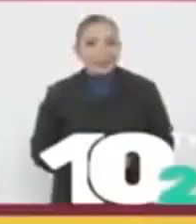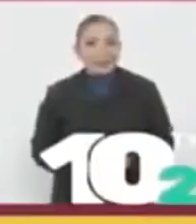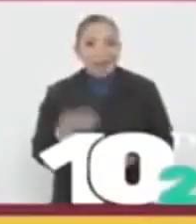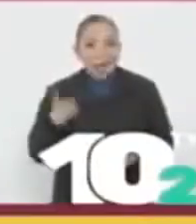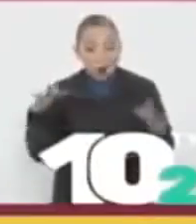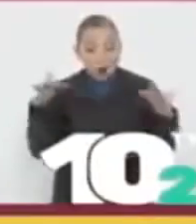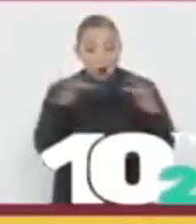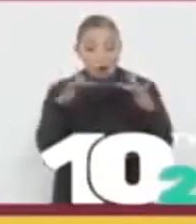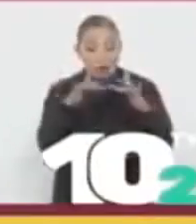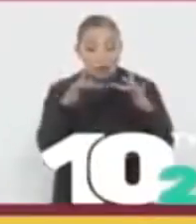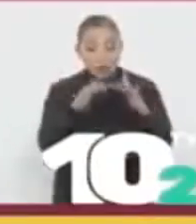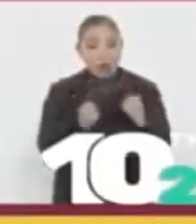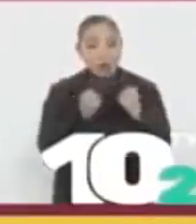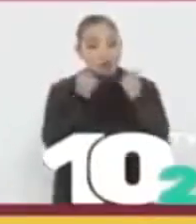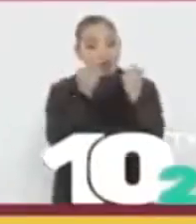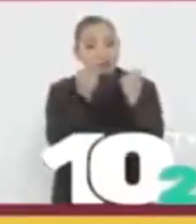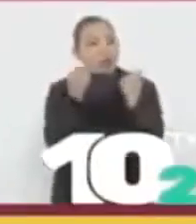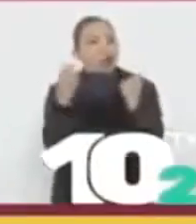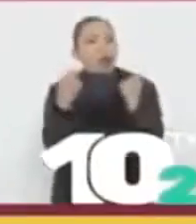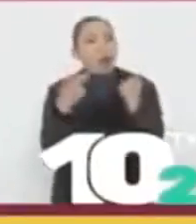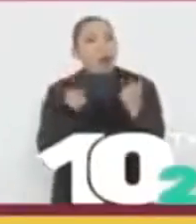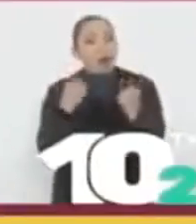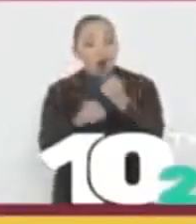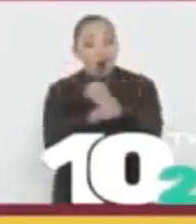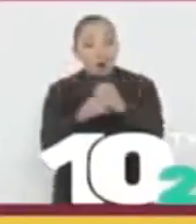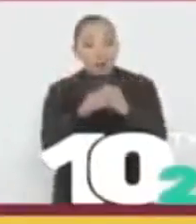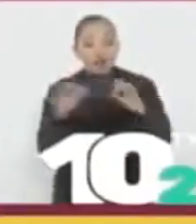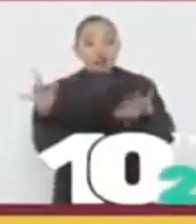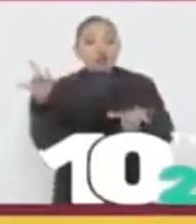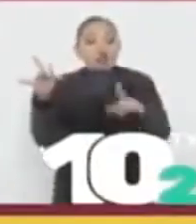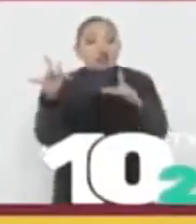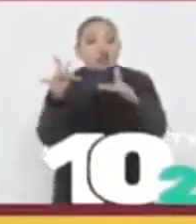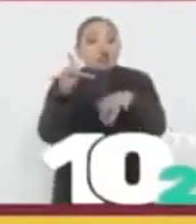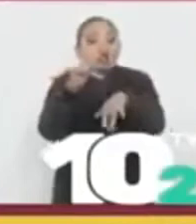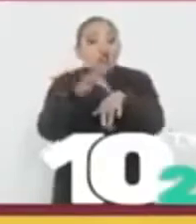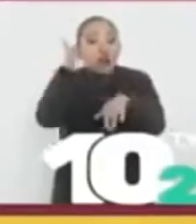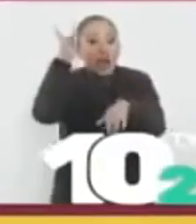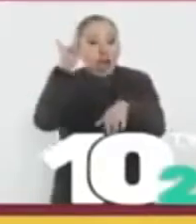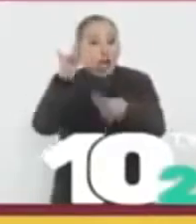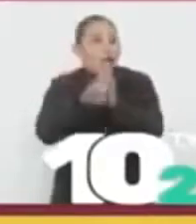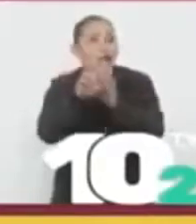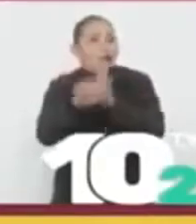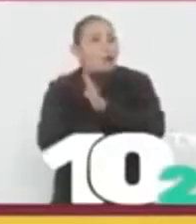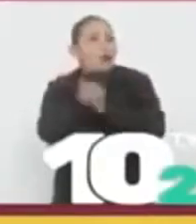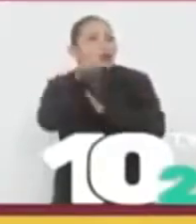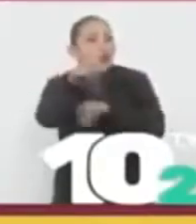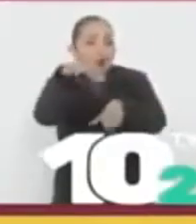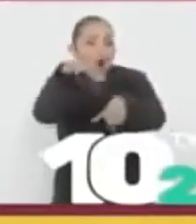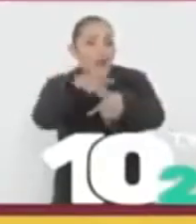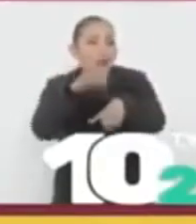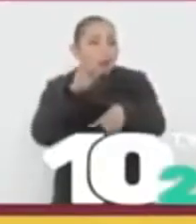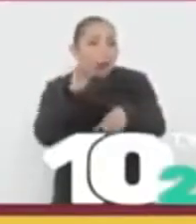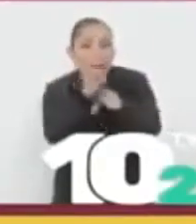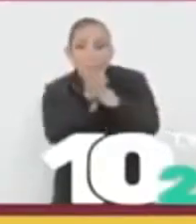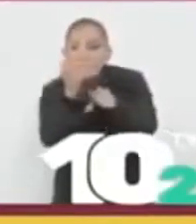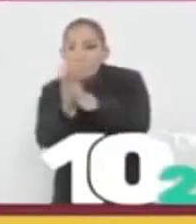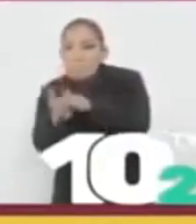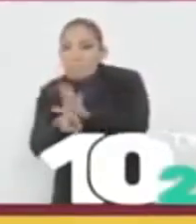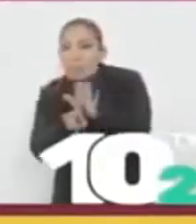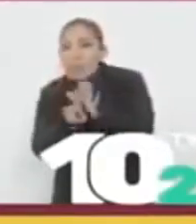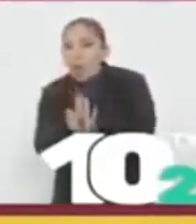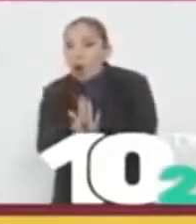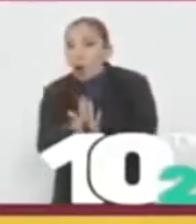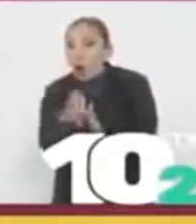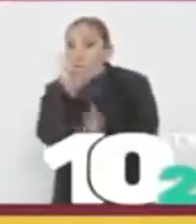Las fuerzas de contacto se llaman así porque se dan cuando los objetos se tocan. ¿Qué ejemplos de fuerzas por contacto identificaron